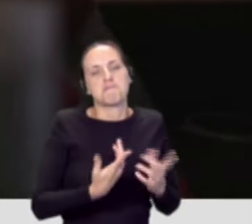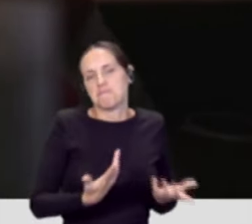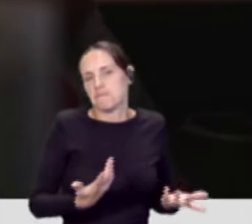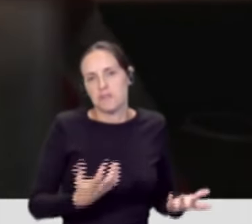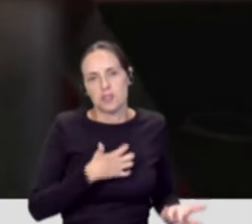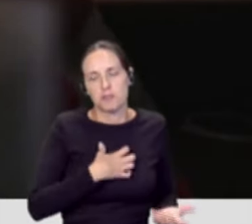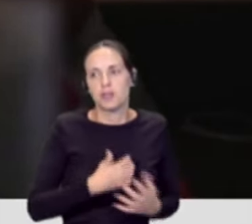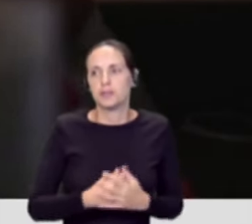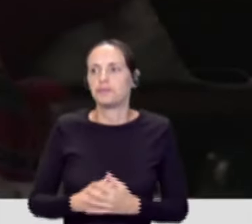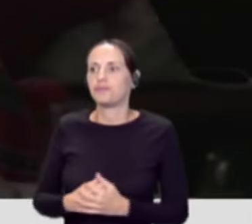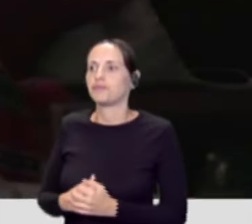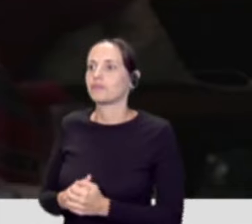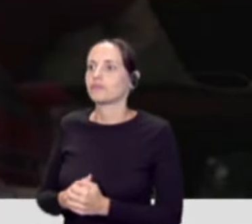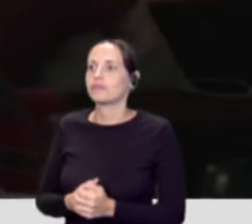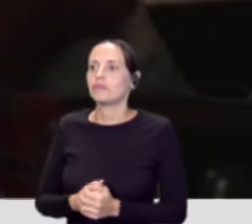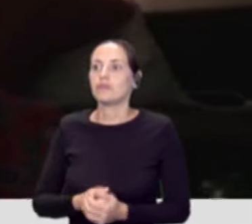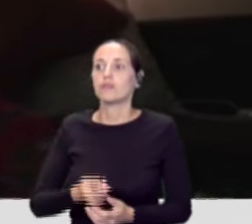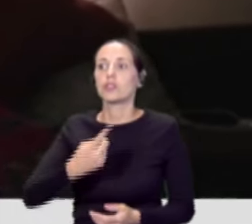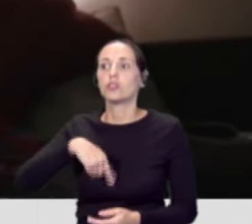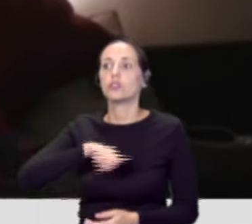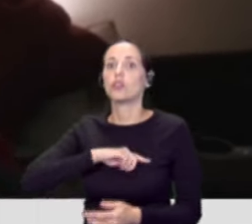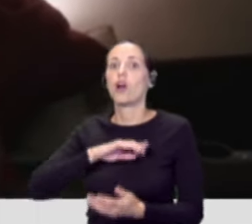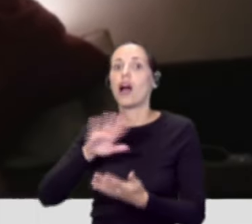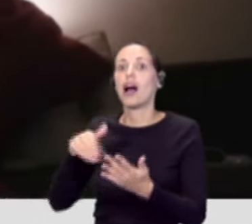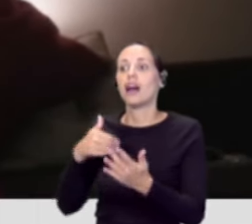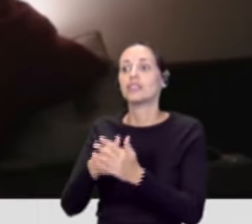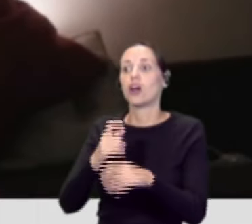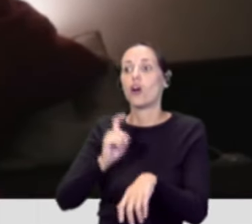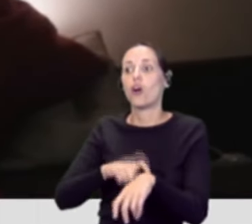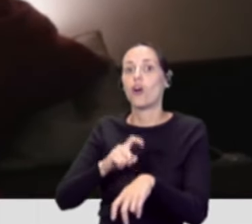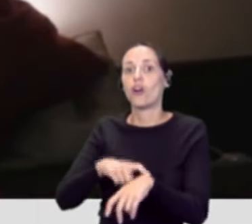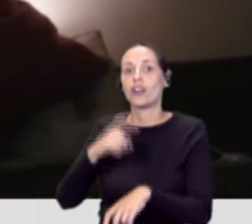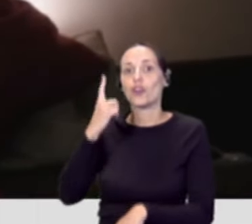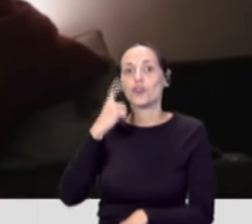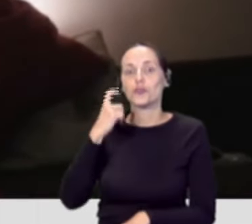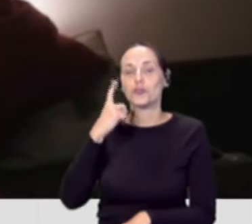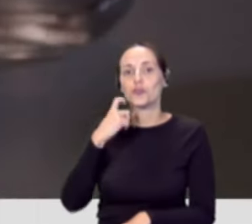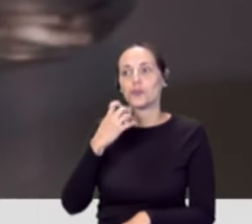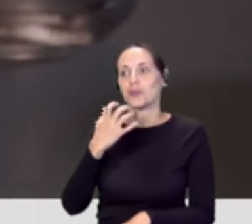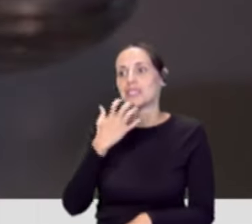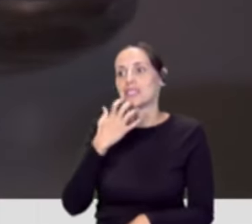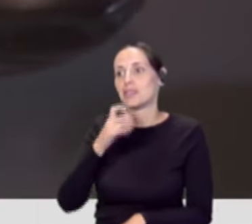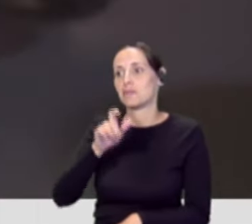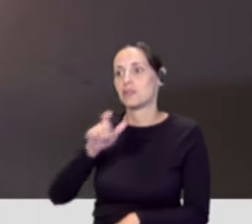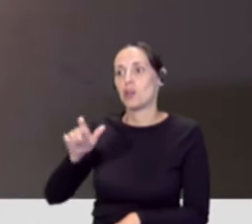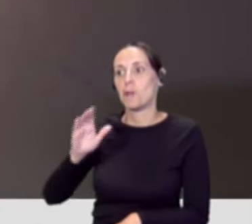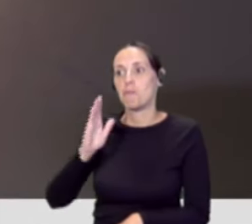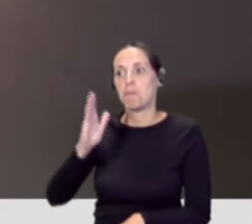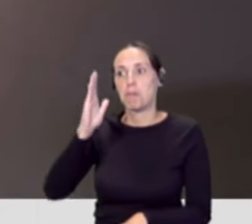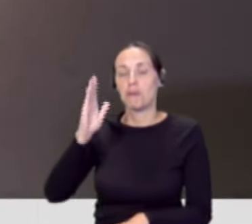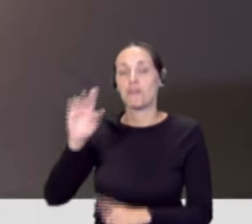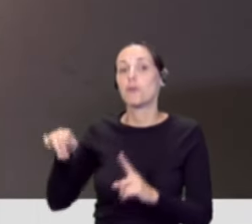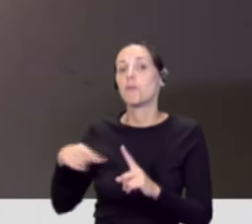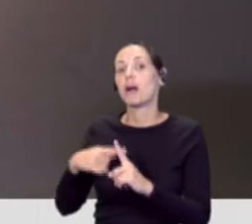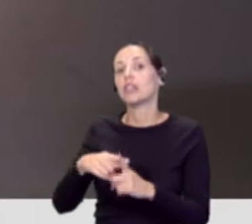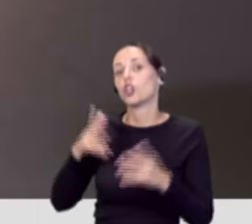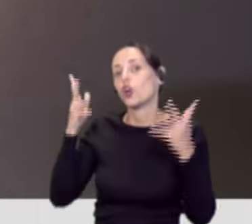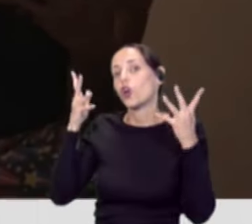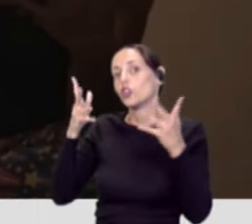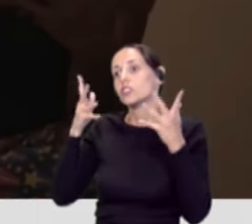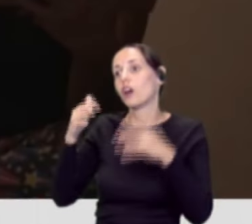tiempo, doctor, tenemos para acostumbrarnos al cambio de hora, esas personas que lo vean afectado? Y, sobre todo, ¿algún consejo?